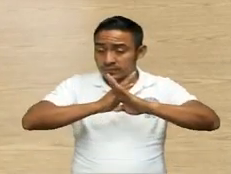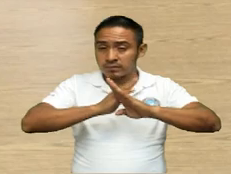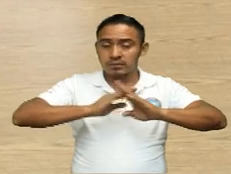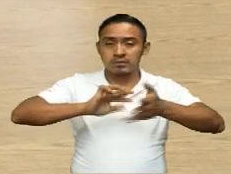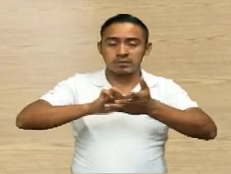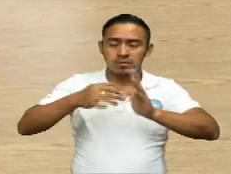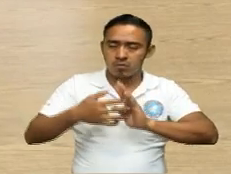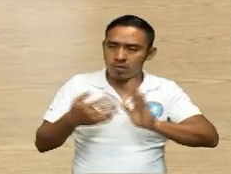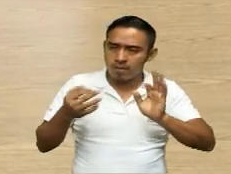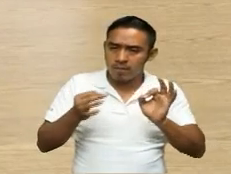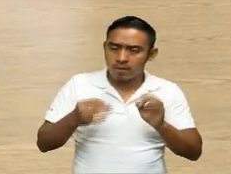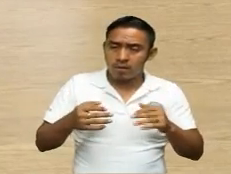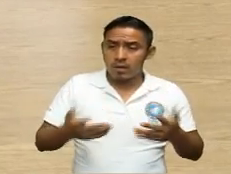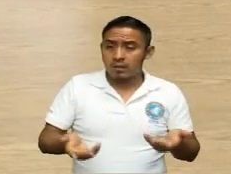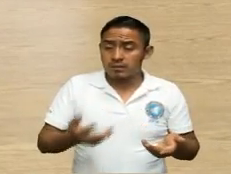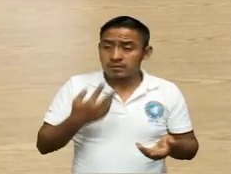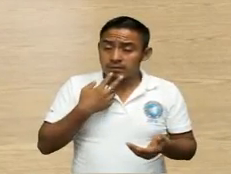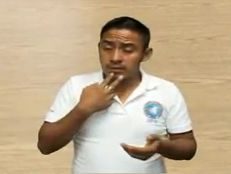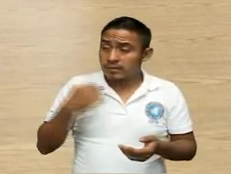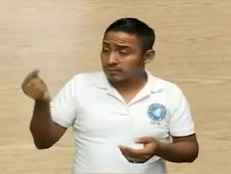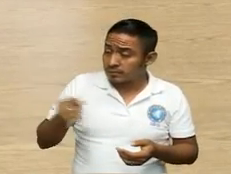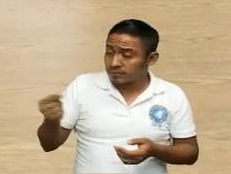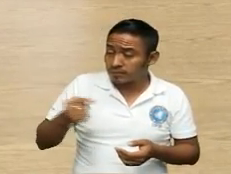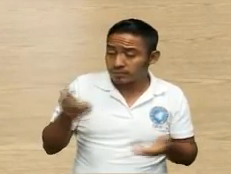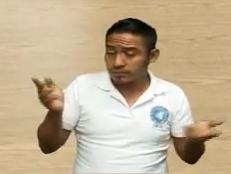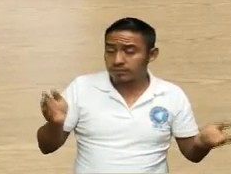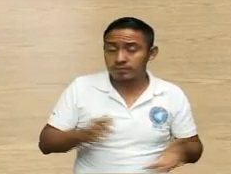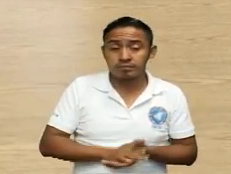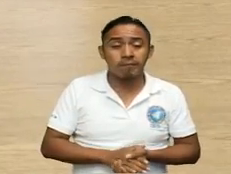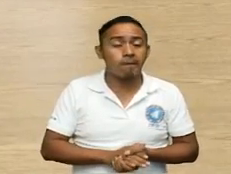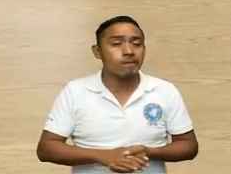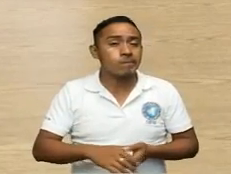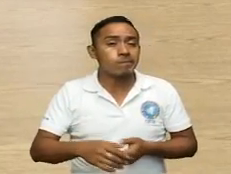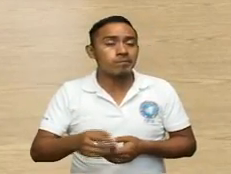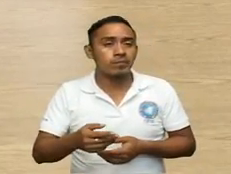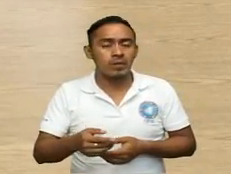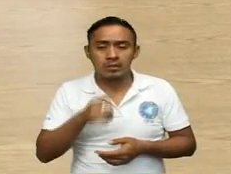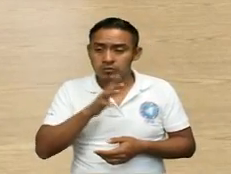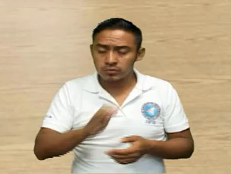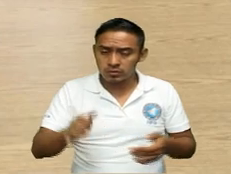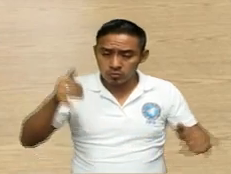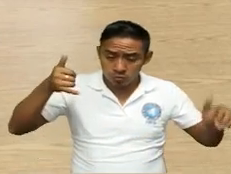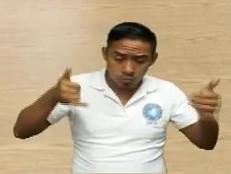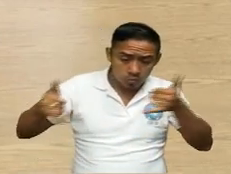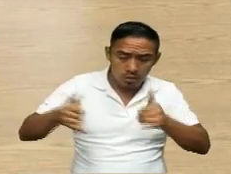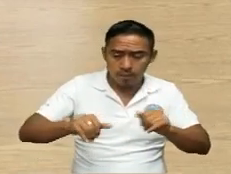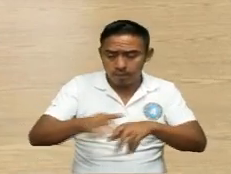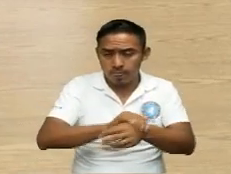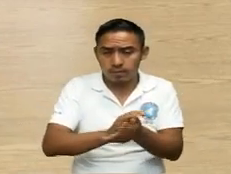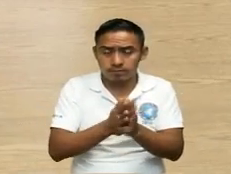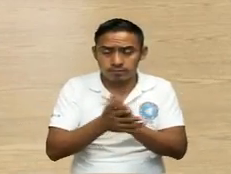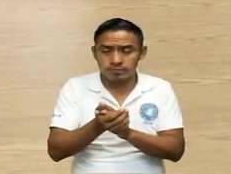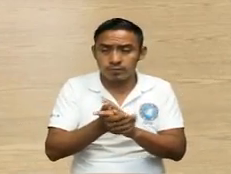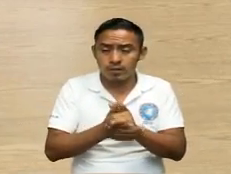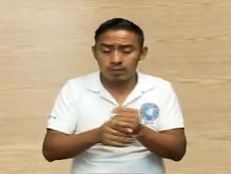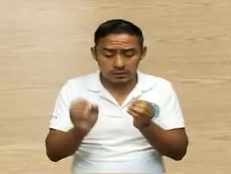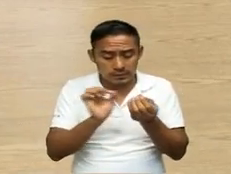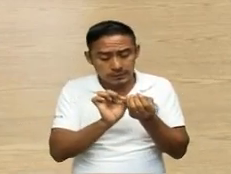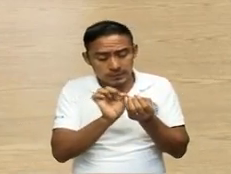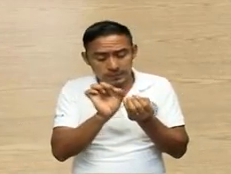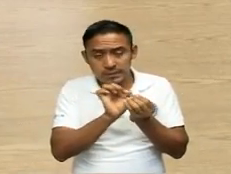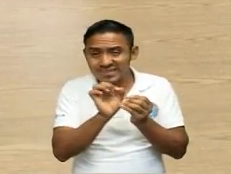que los niños vengan así. Entonces, siempre le recomendamos a las madres que cuando los niños estén jugando, que se laven sus manos, sus uñas de los niños